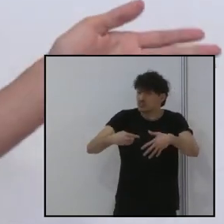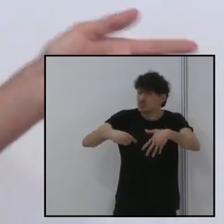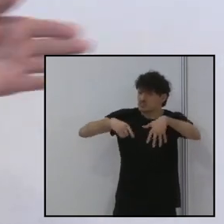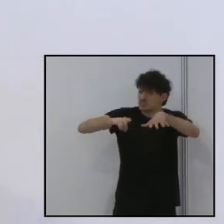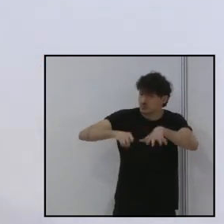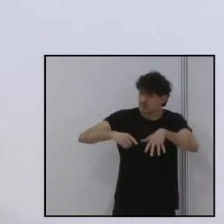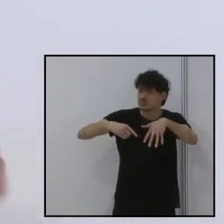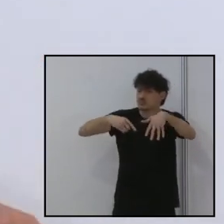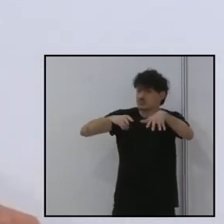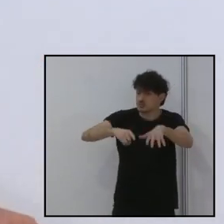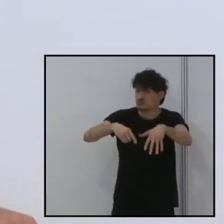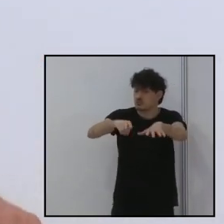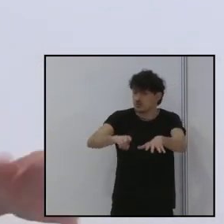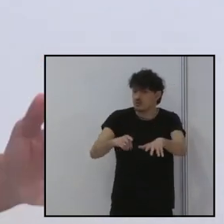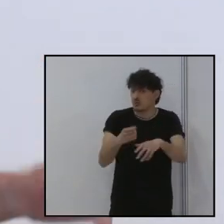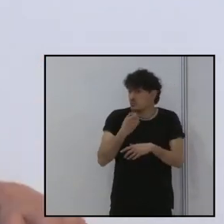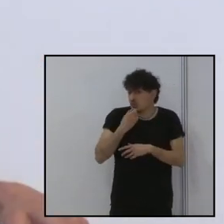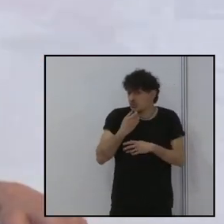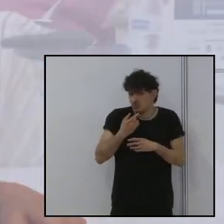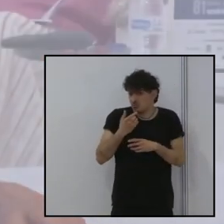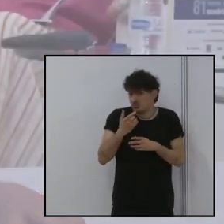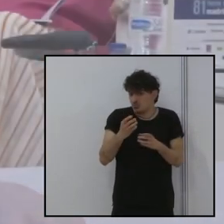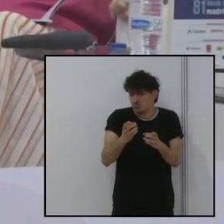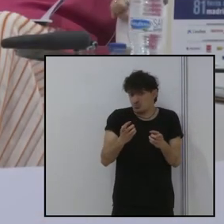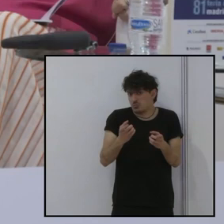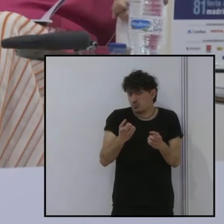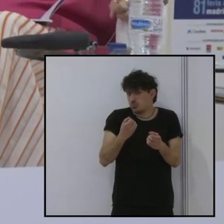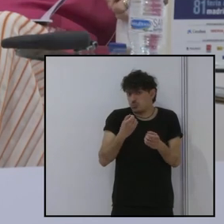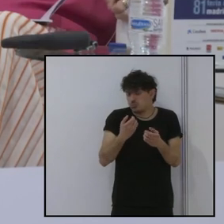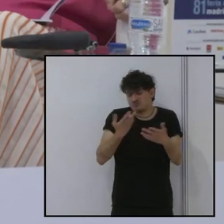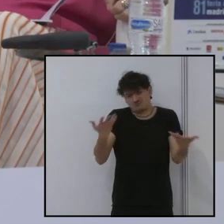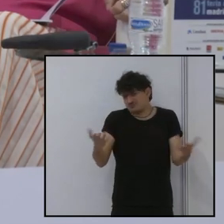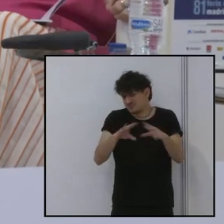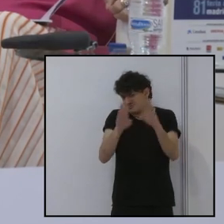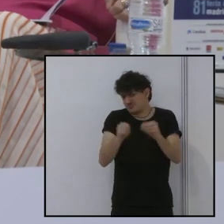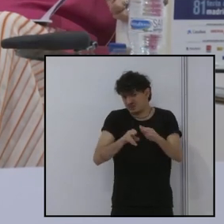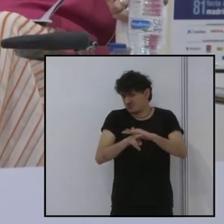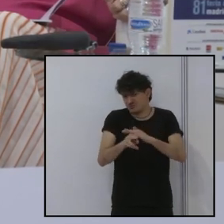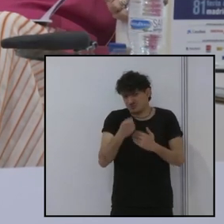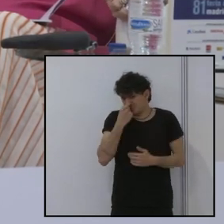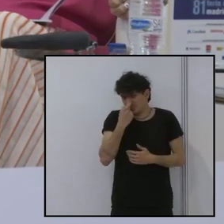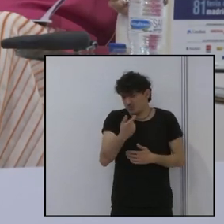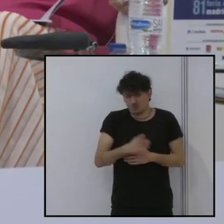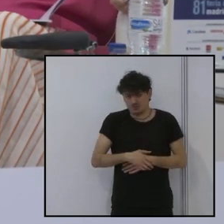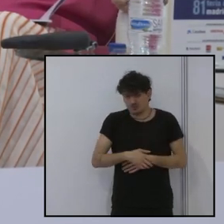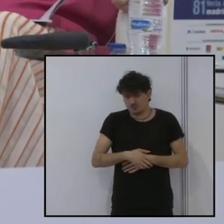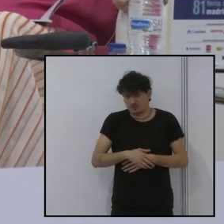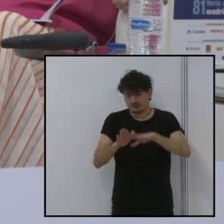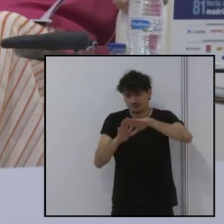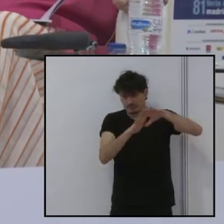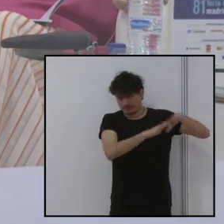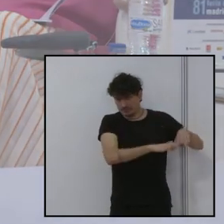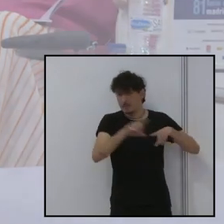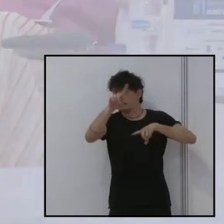esa medicación que se supone que es para pocos días. Sí, los recursos que tenemos son escasos. Quería incidir un poco en la segunda parte de la pregunta. ¿Qué creéis,